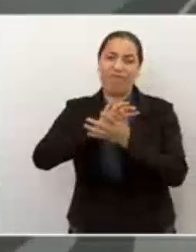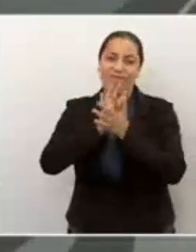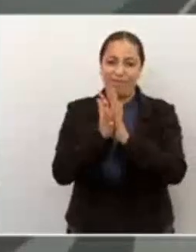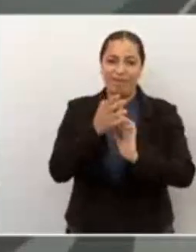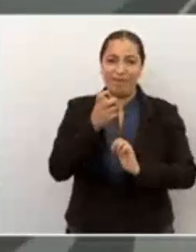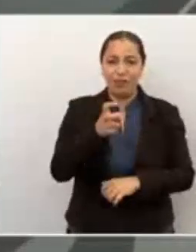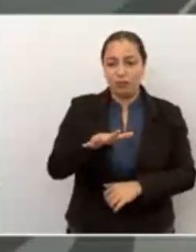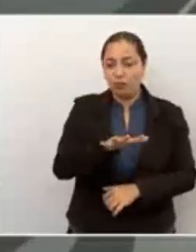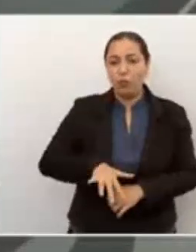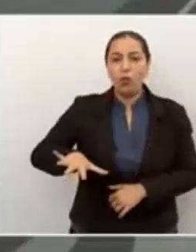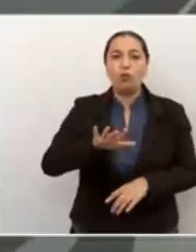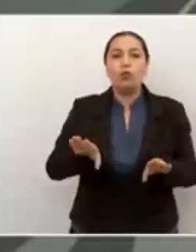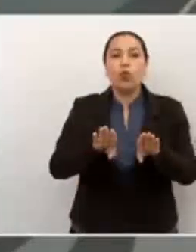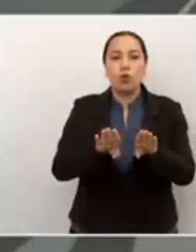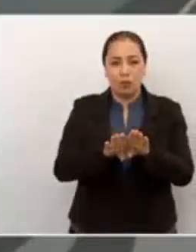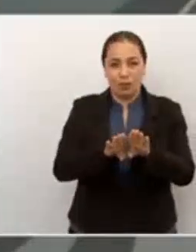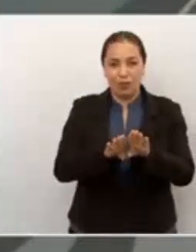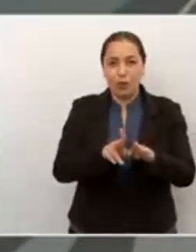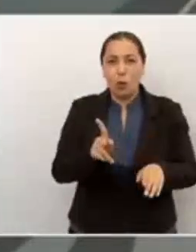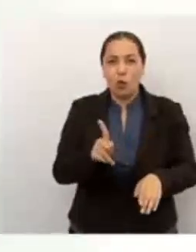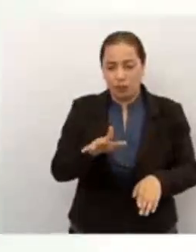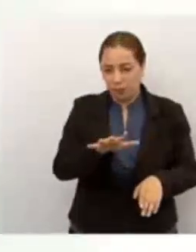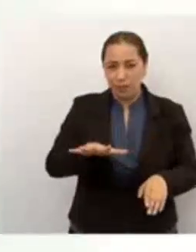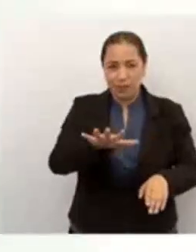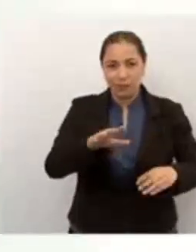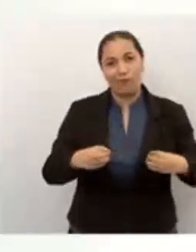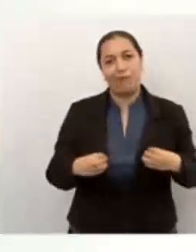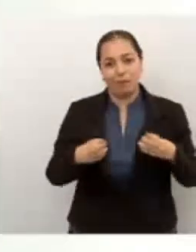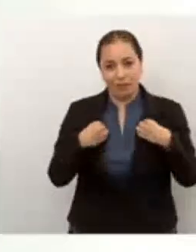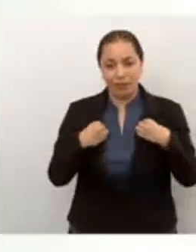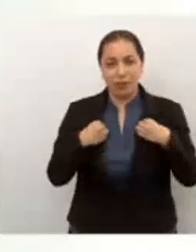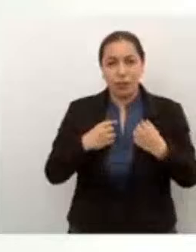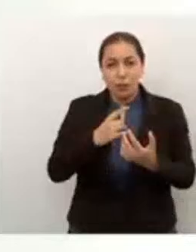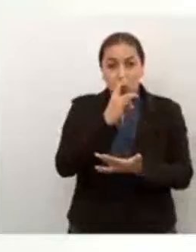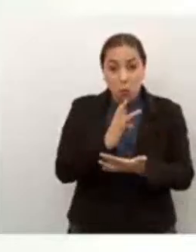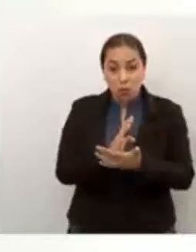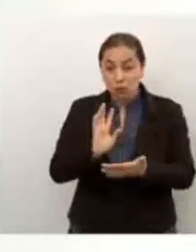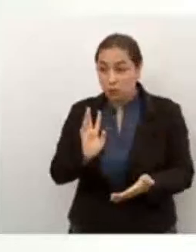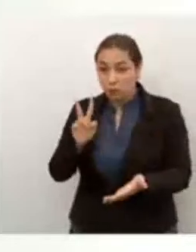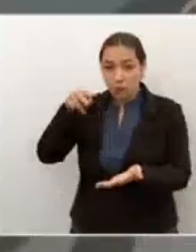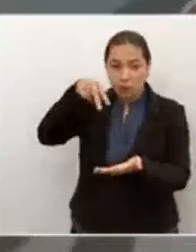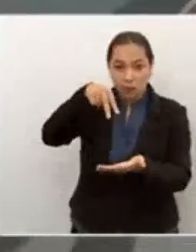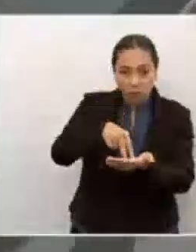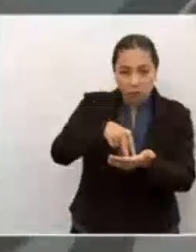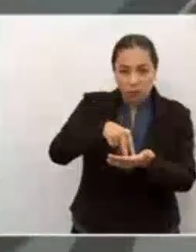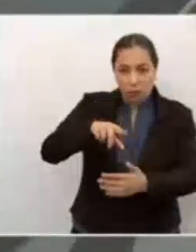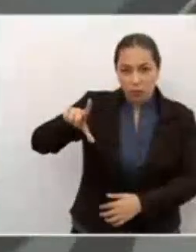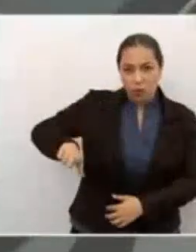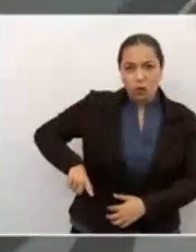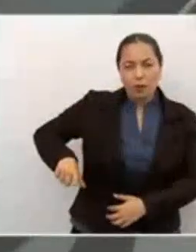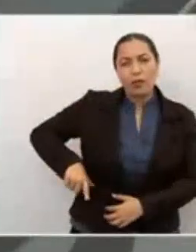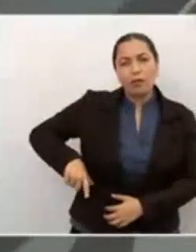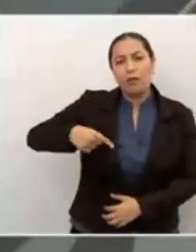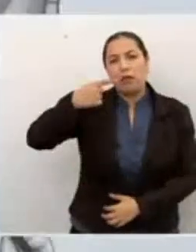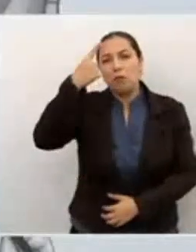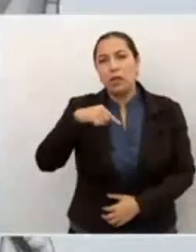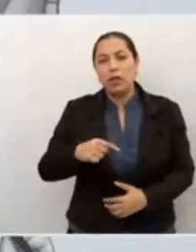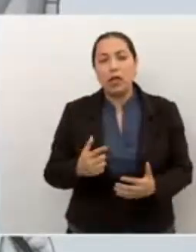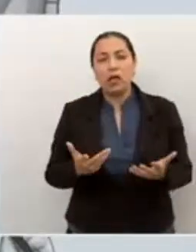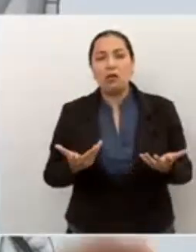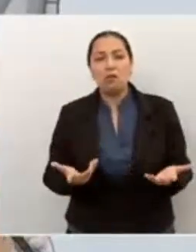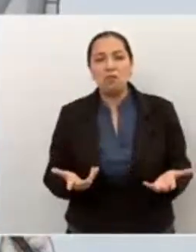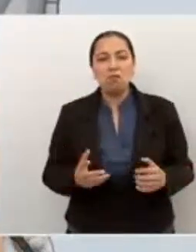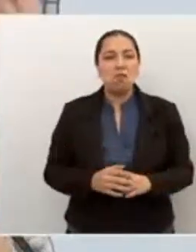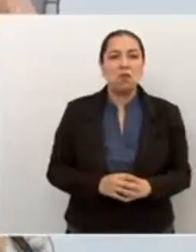pública. Y no llegamos al gobierno solo para pasearnos, para